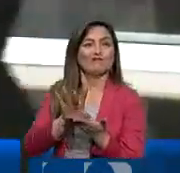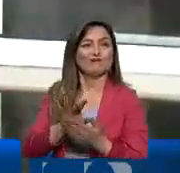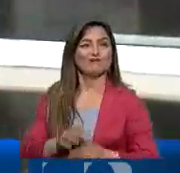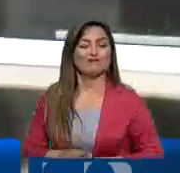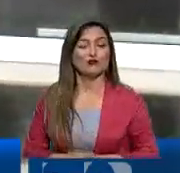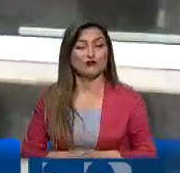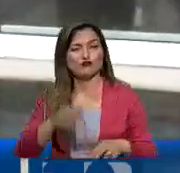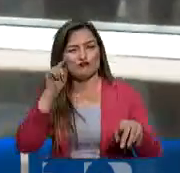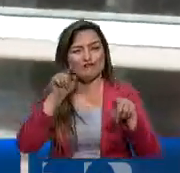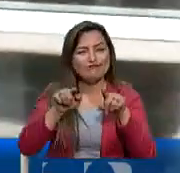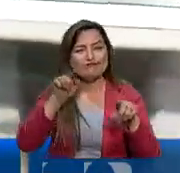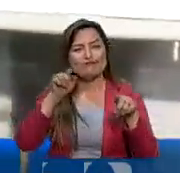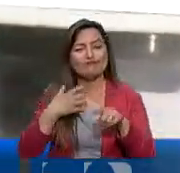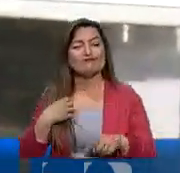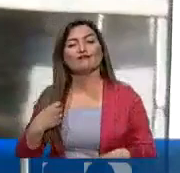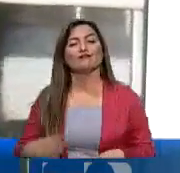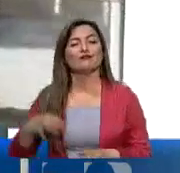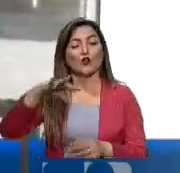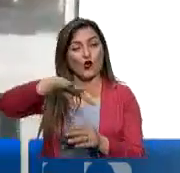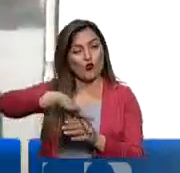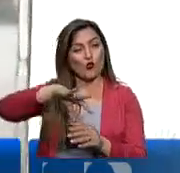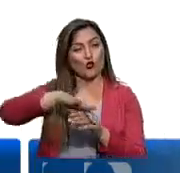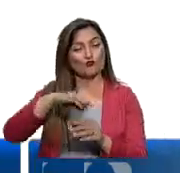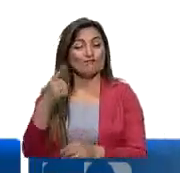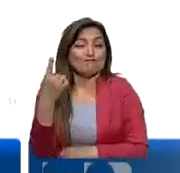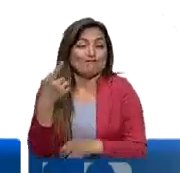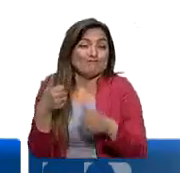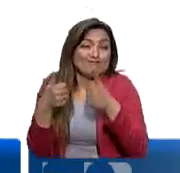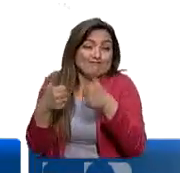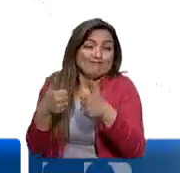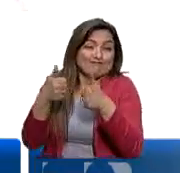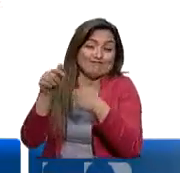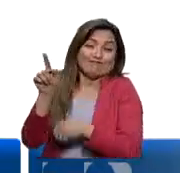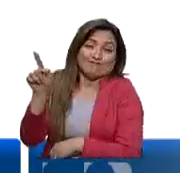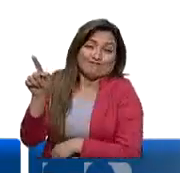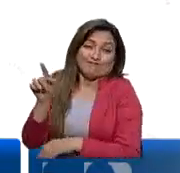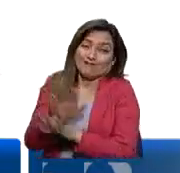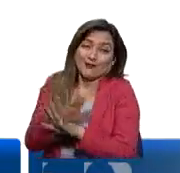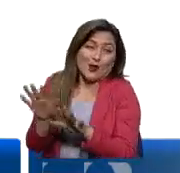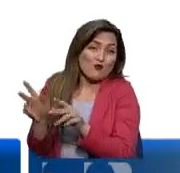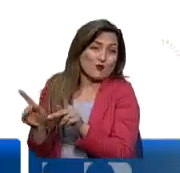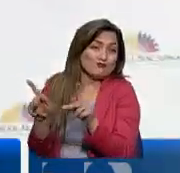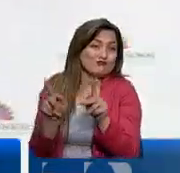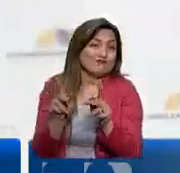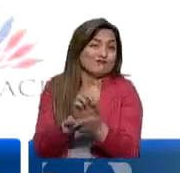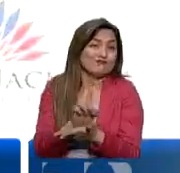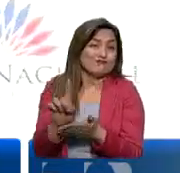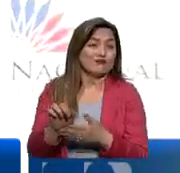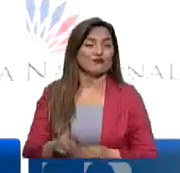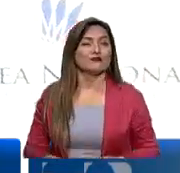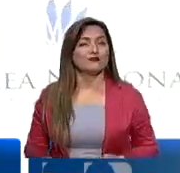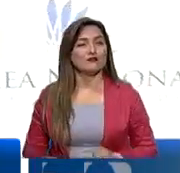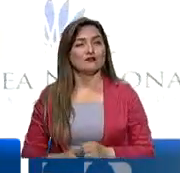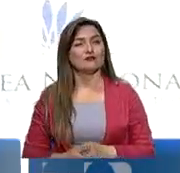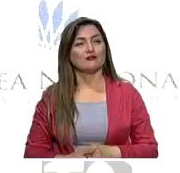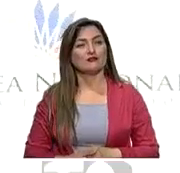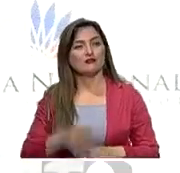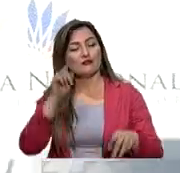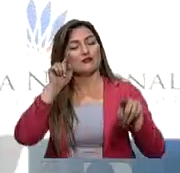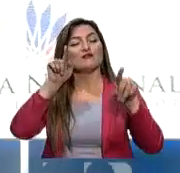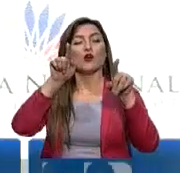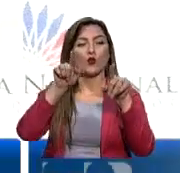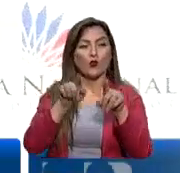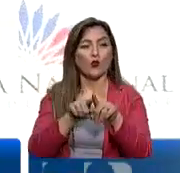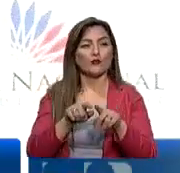podían concretarse, sin embargo, los votos para la única candidata al parecer están listos para esta semana. Es que hay un acuerdo